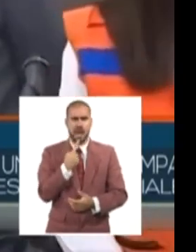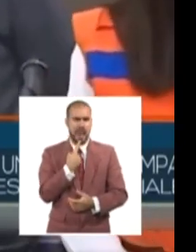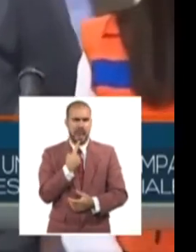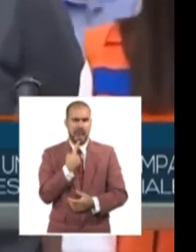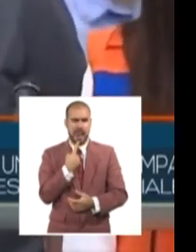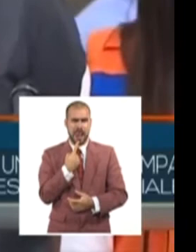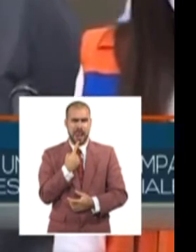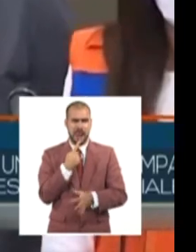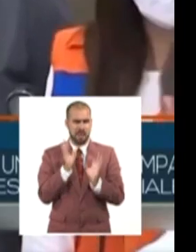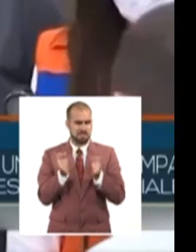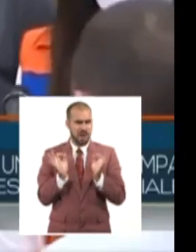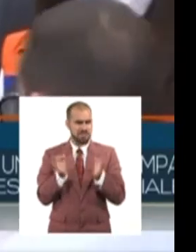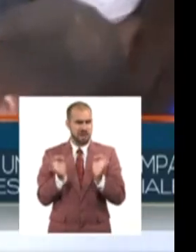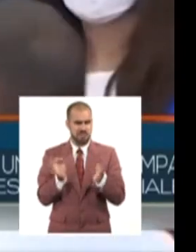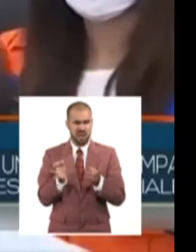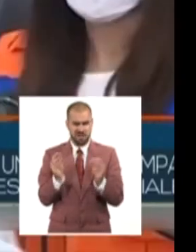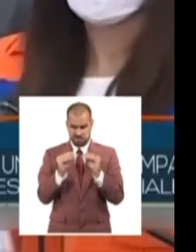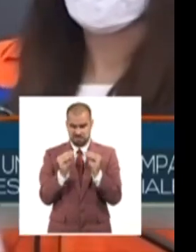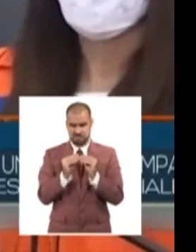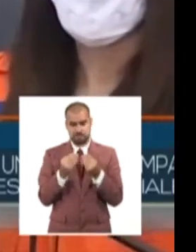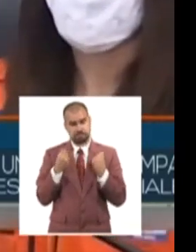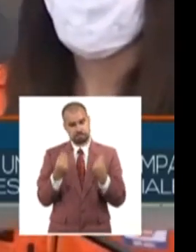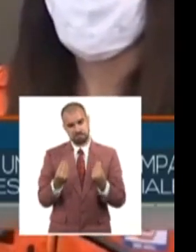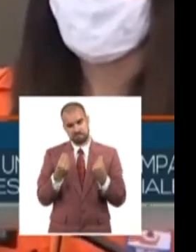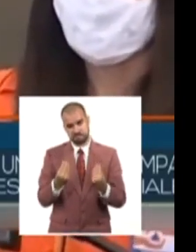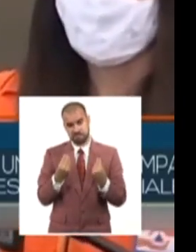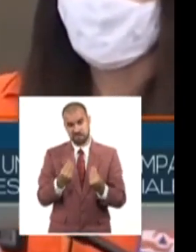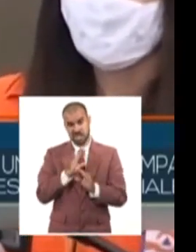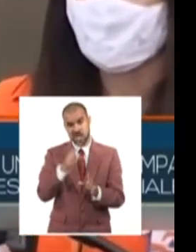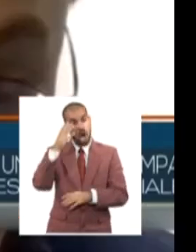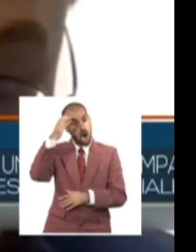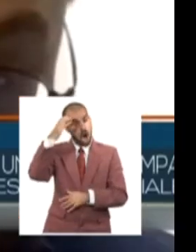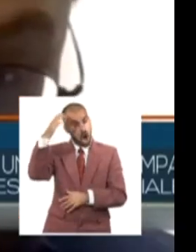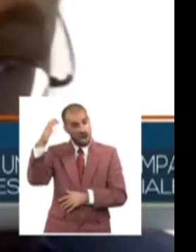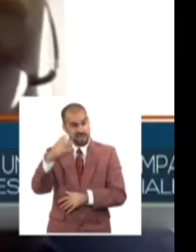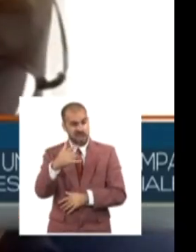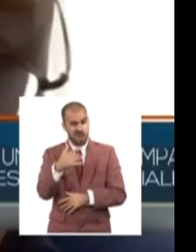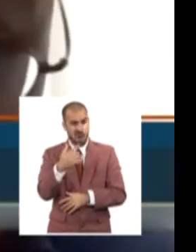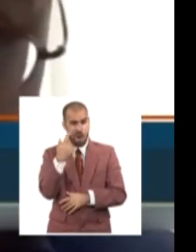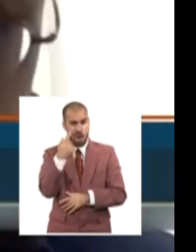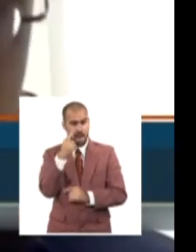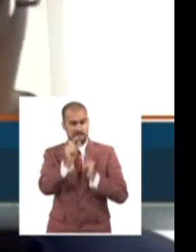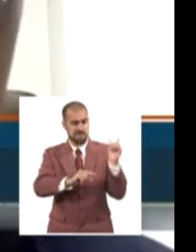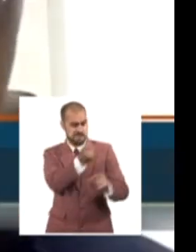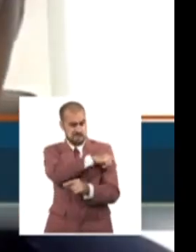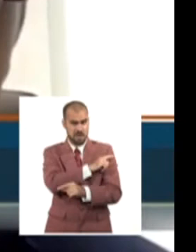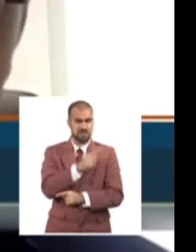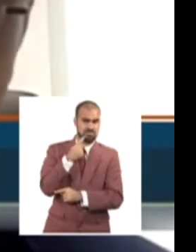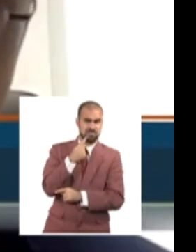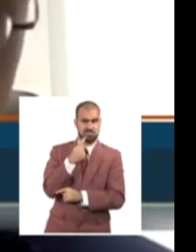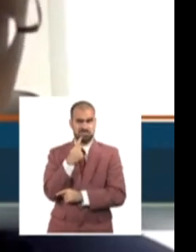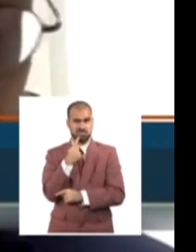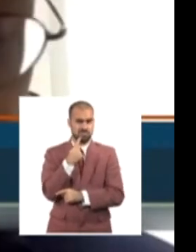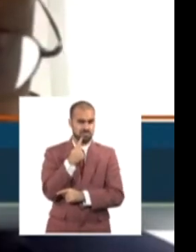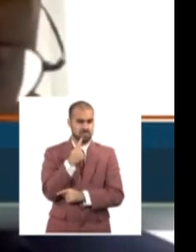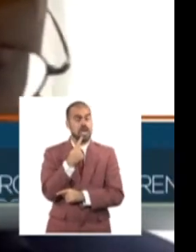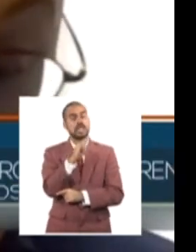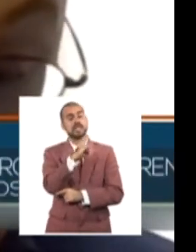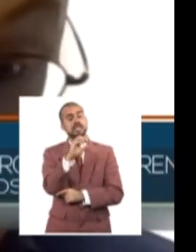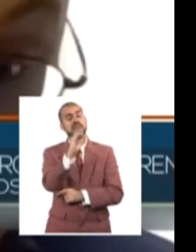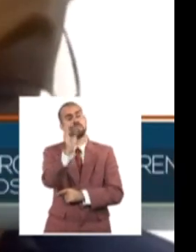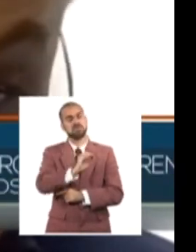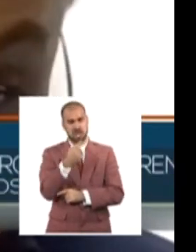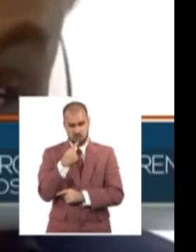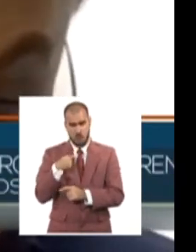en tanto que la valoración del gobierno de bolsonaro es muy mala casi el 60 por ciento dice que no vota por